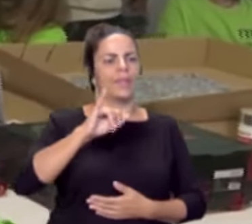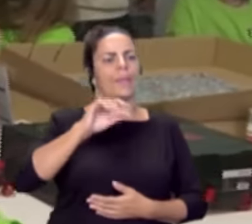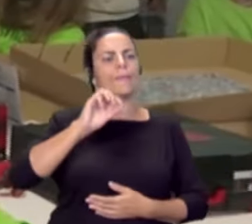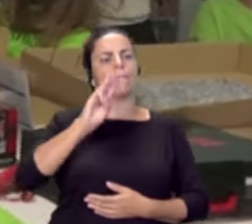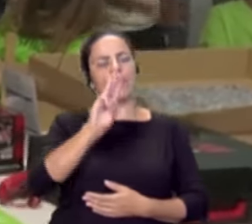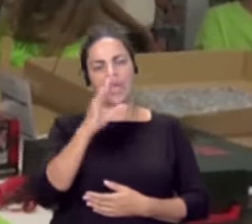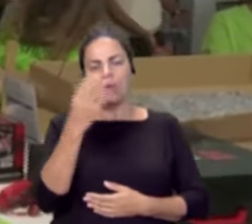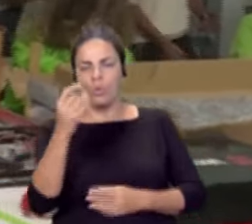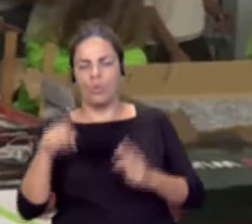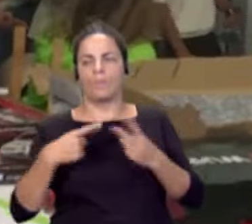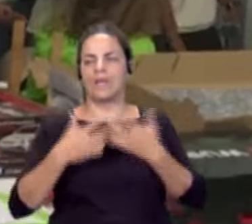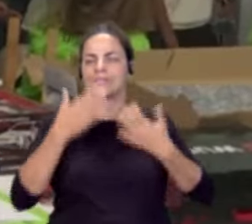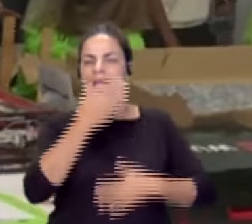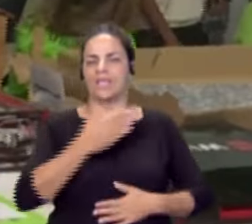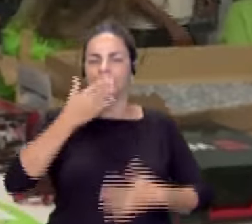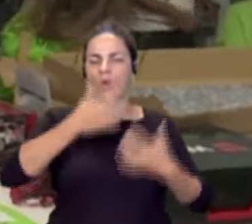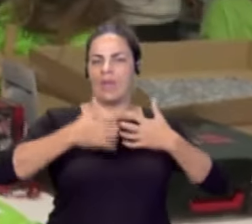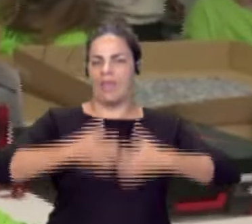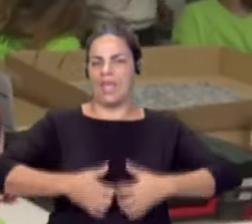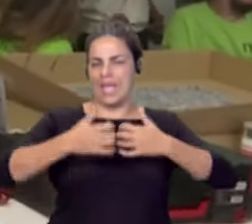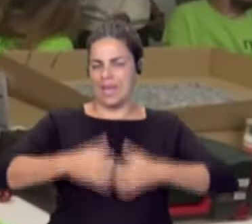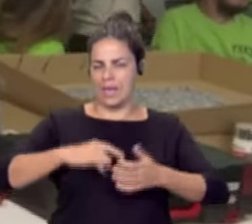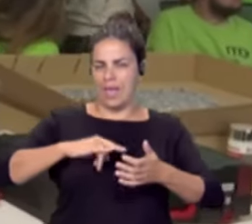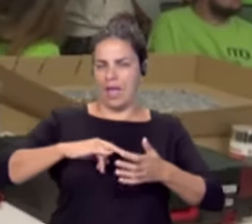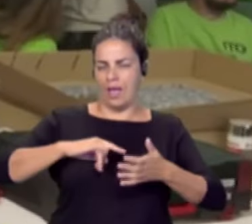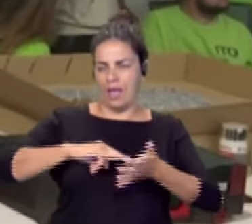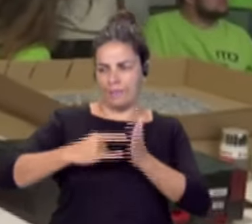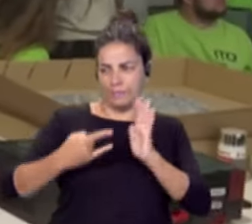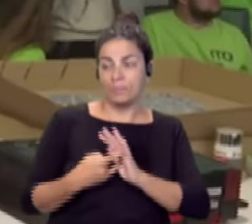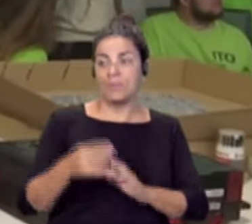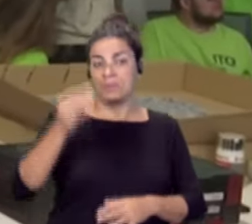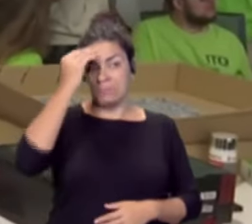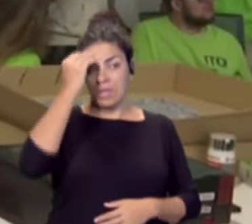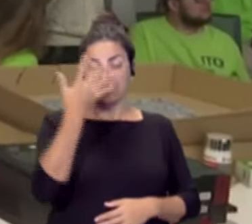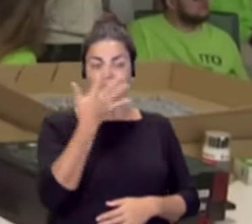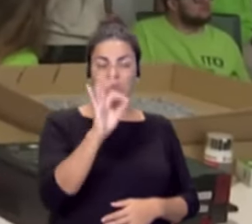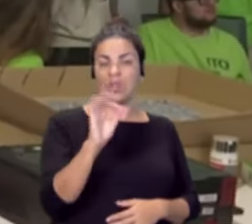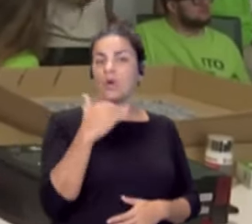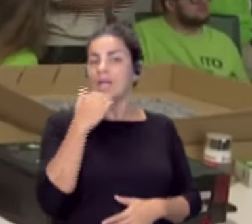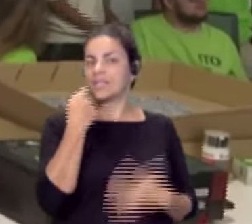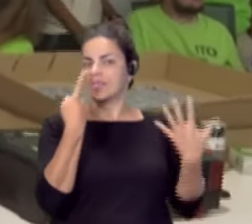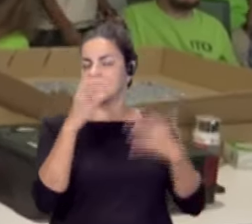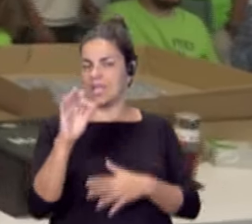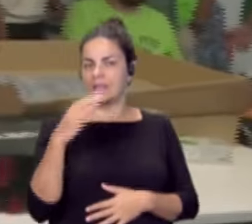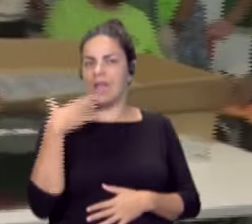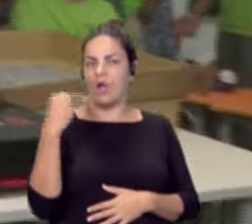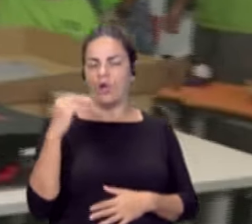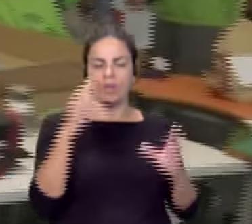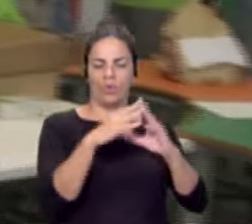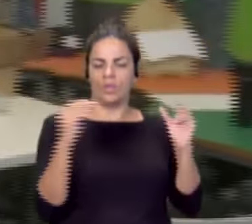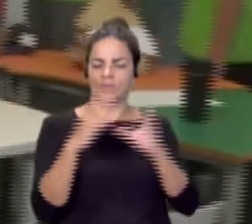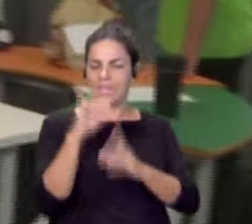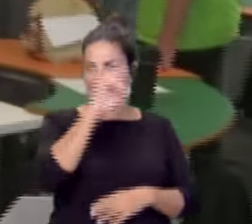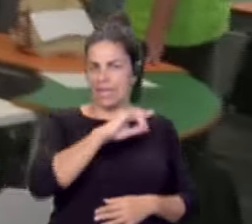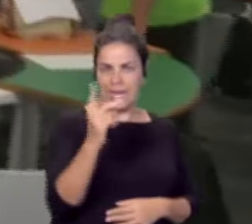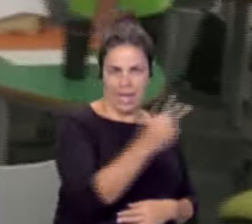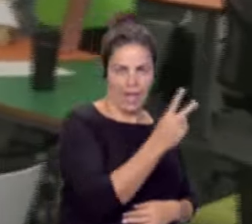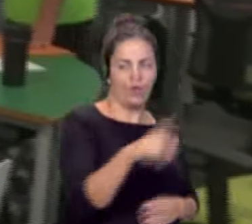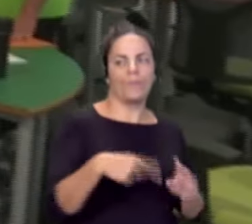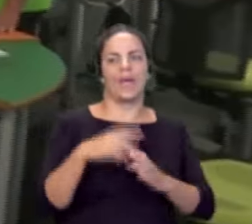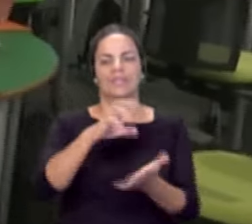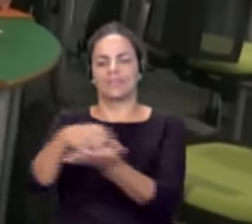a más de 50, casi 60 jóvenes de las dos universidades canarias y también de centros de formación profesional que se están enfrentando